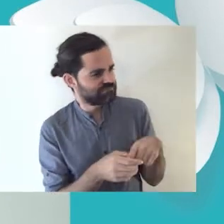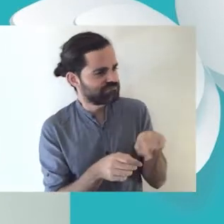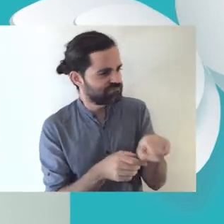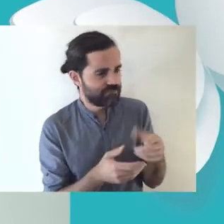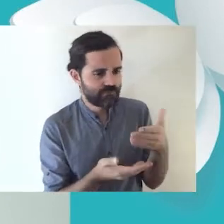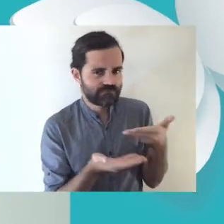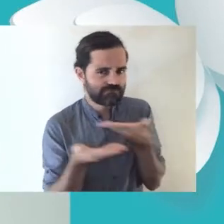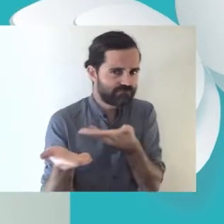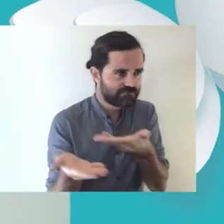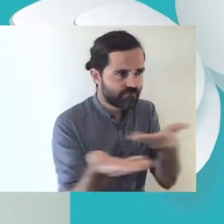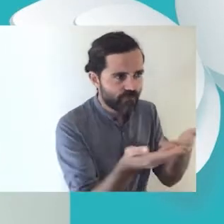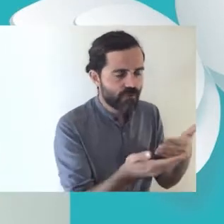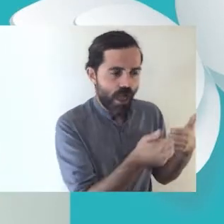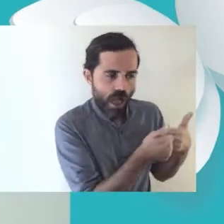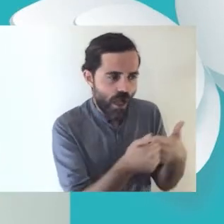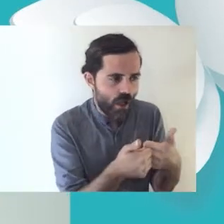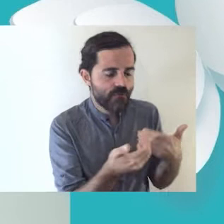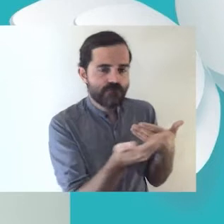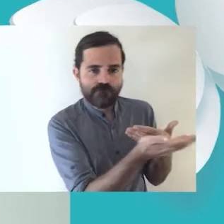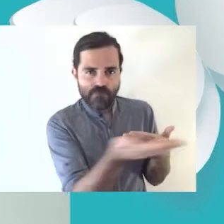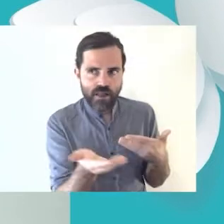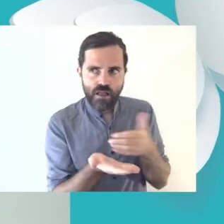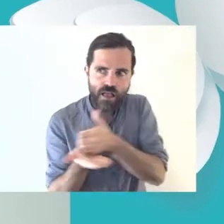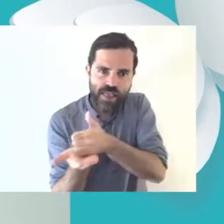check-out y bueno, acompañándoles en las salas.